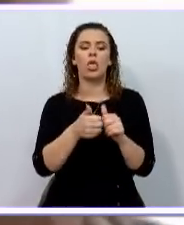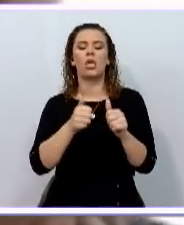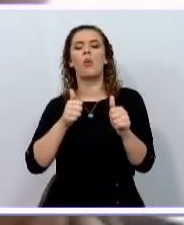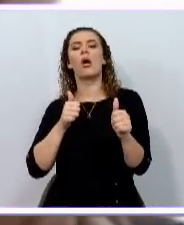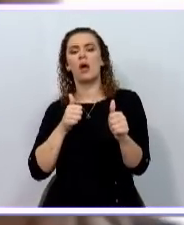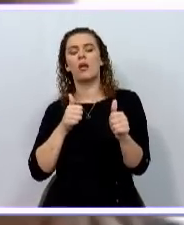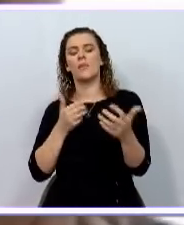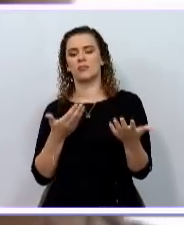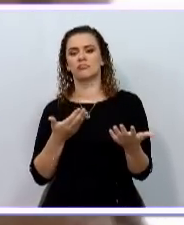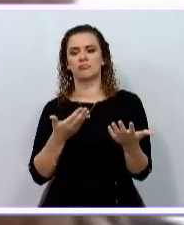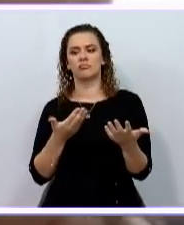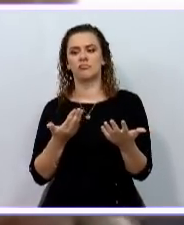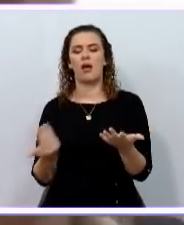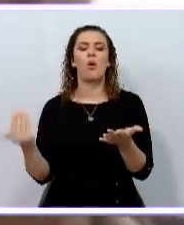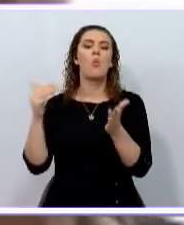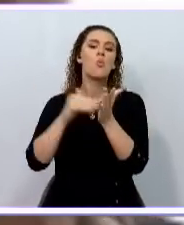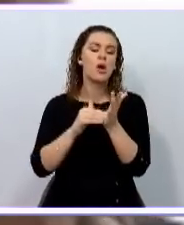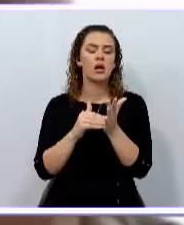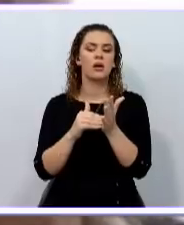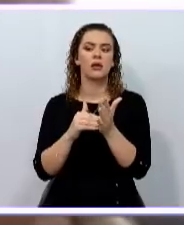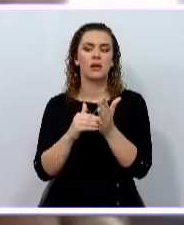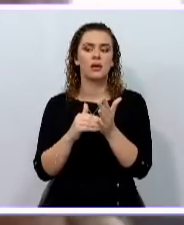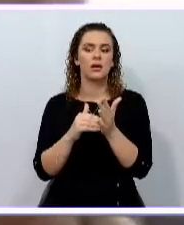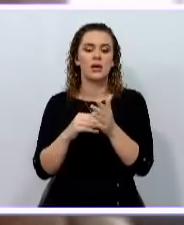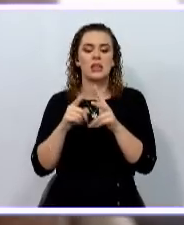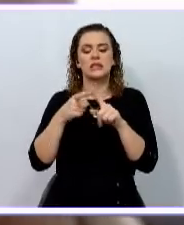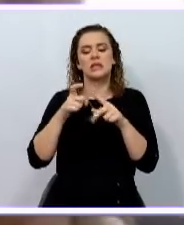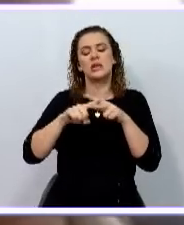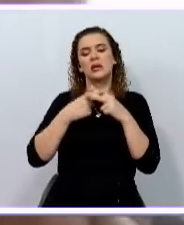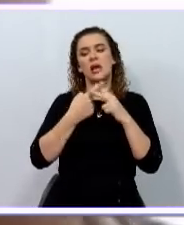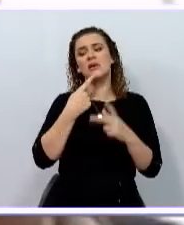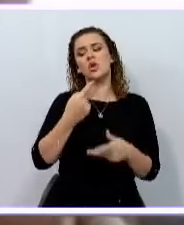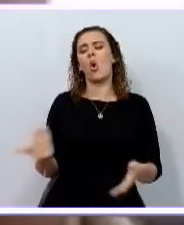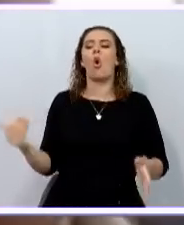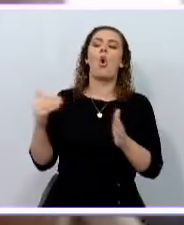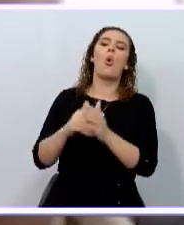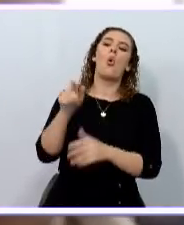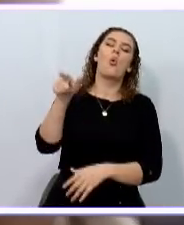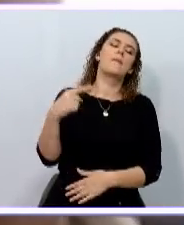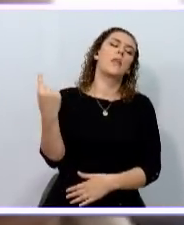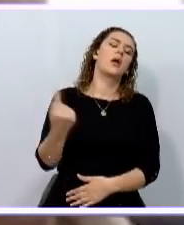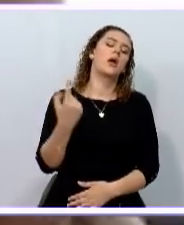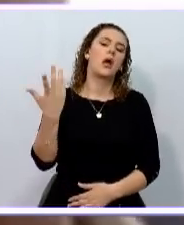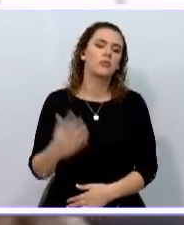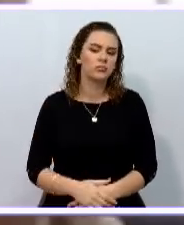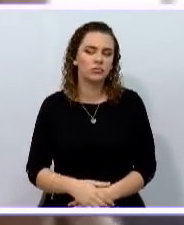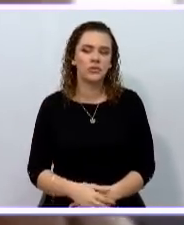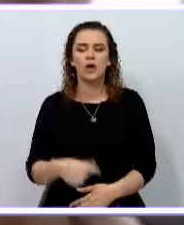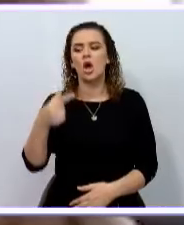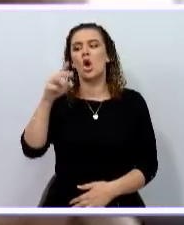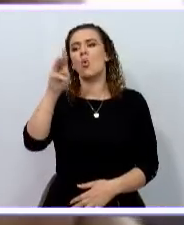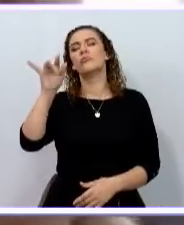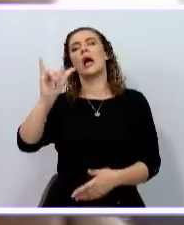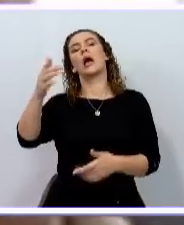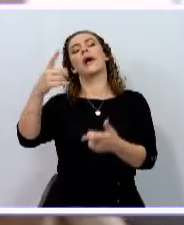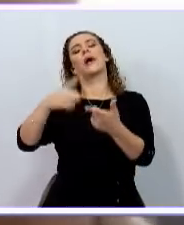al al periodo inicial Y entonces dice Otra vez con lo mismo es que Guzmán